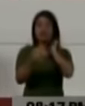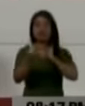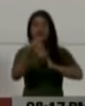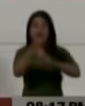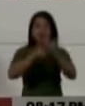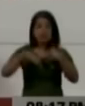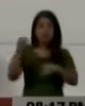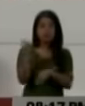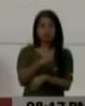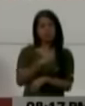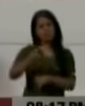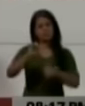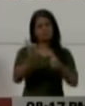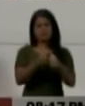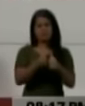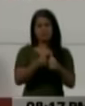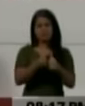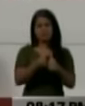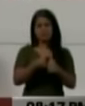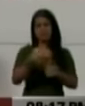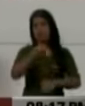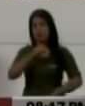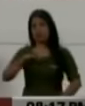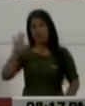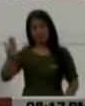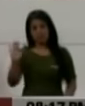primero, a motu propio.